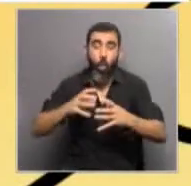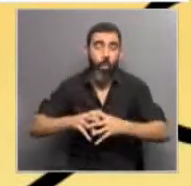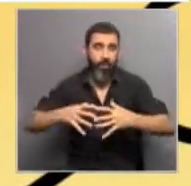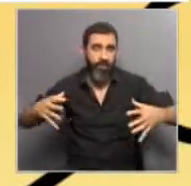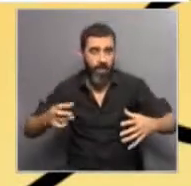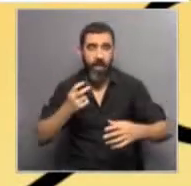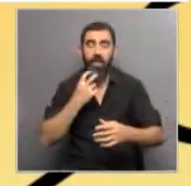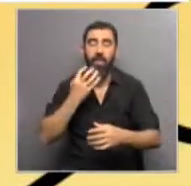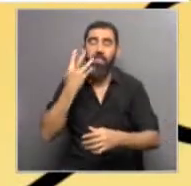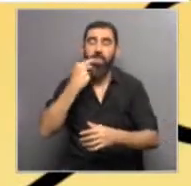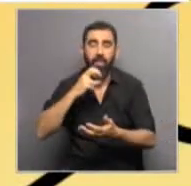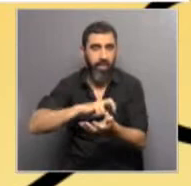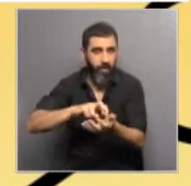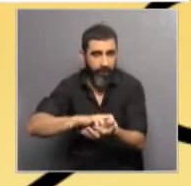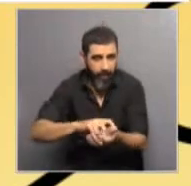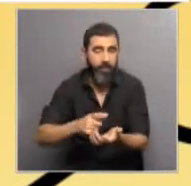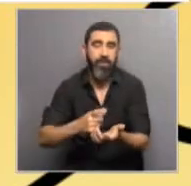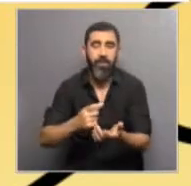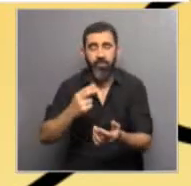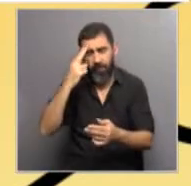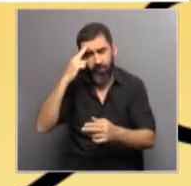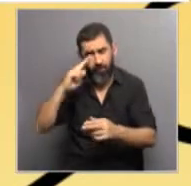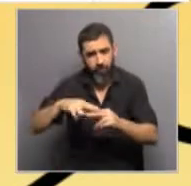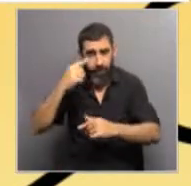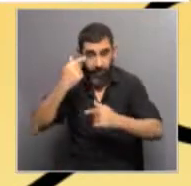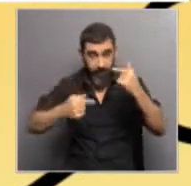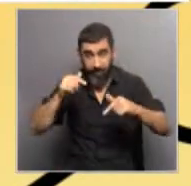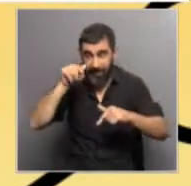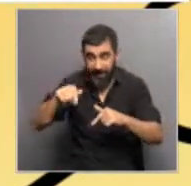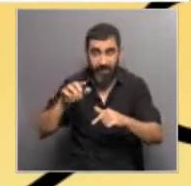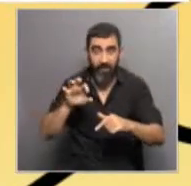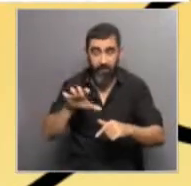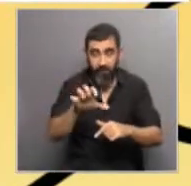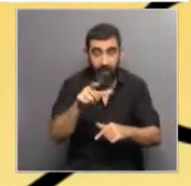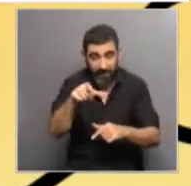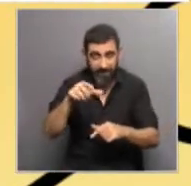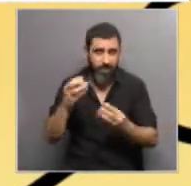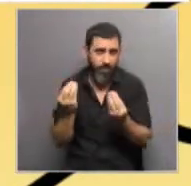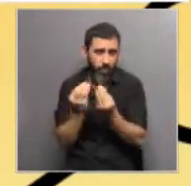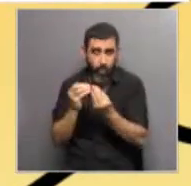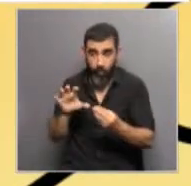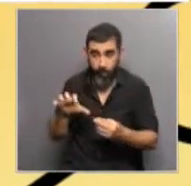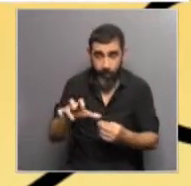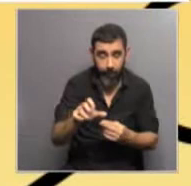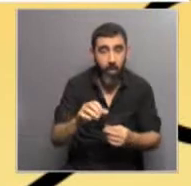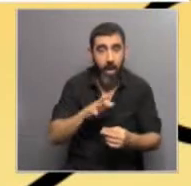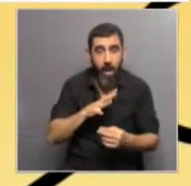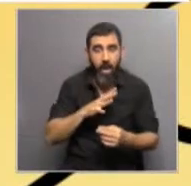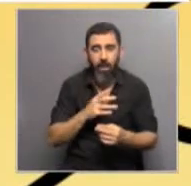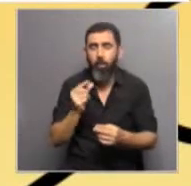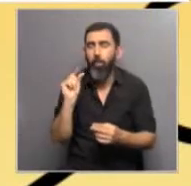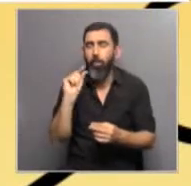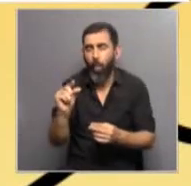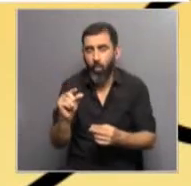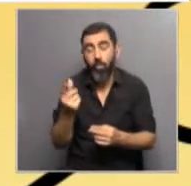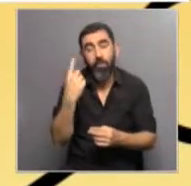diabetes, síndrome metabólico, son enfermedades en donde esa microbiota, esa selva microbiana está empobrecida.